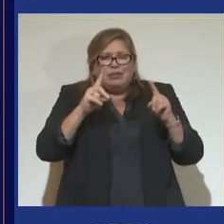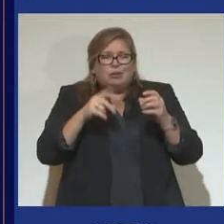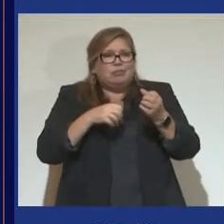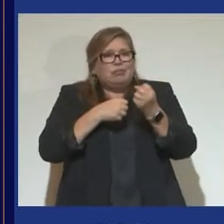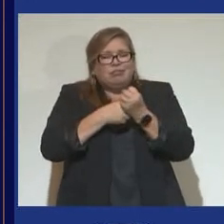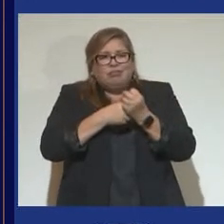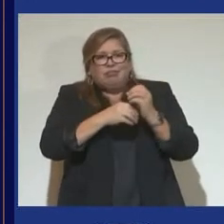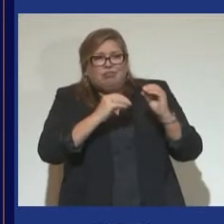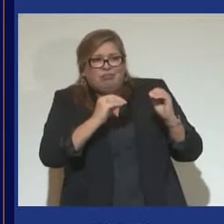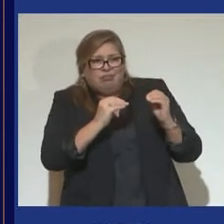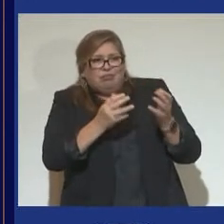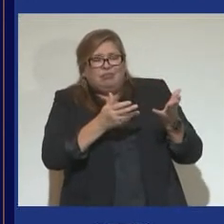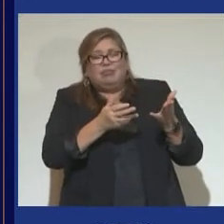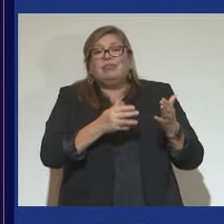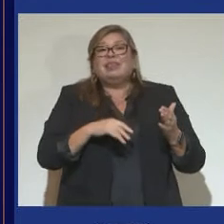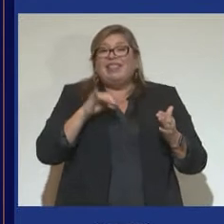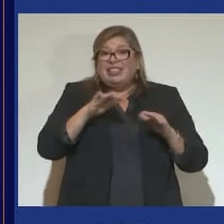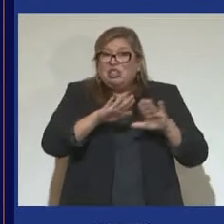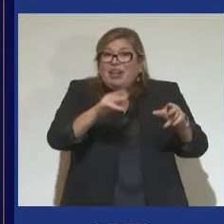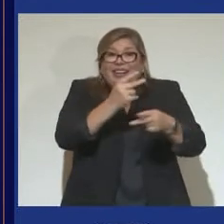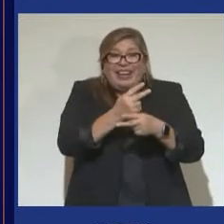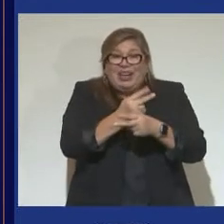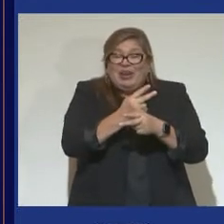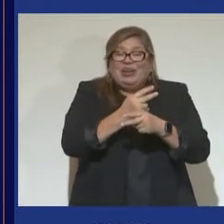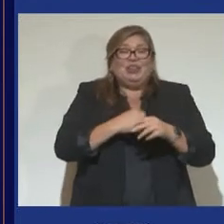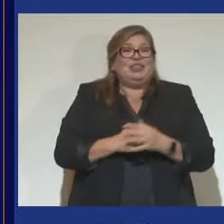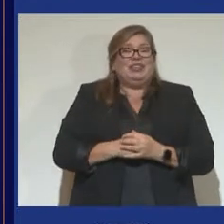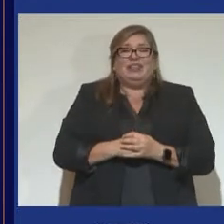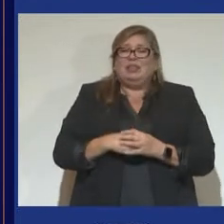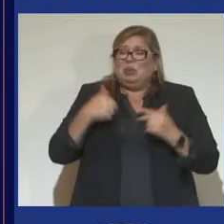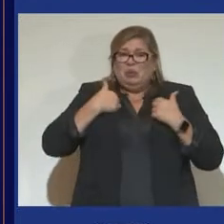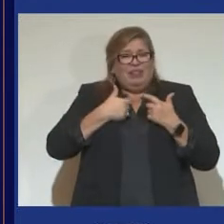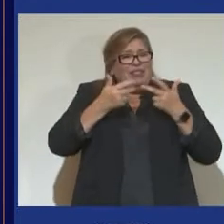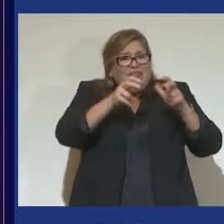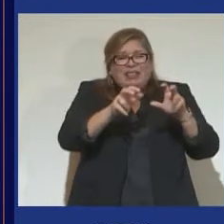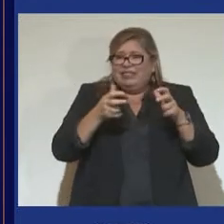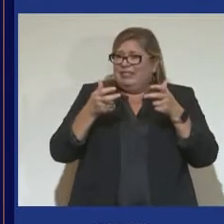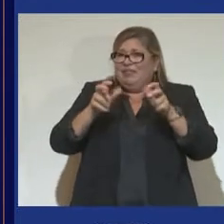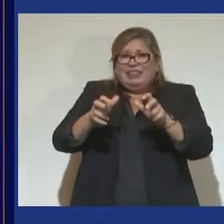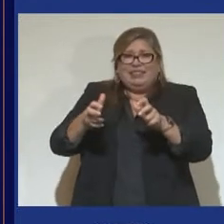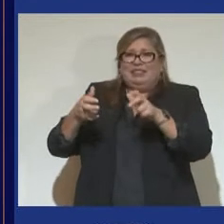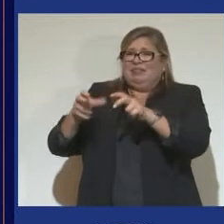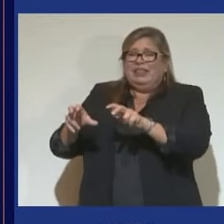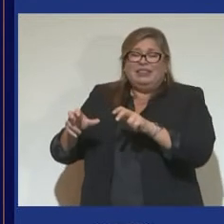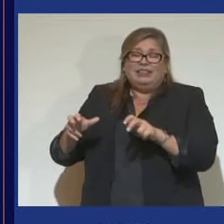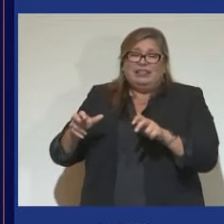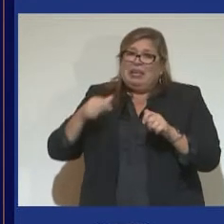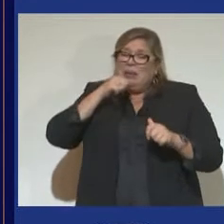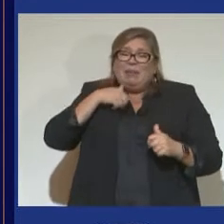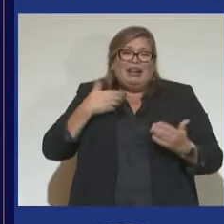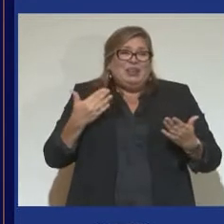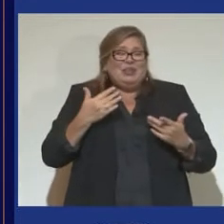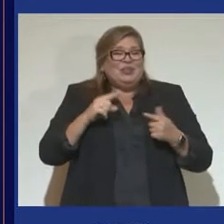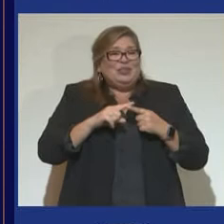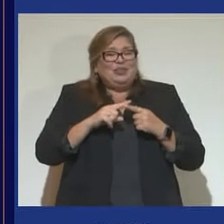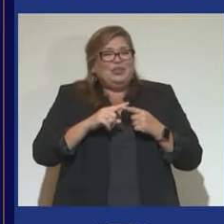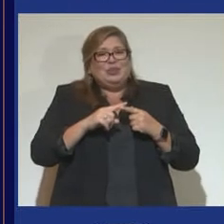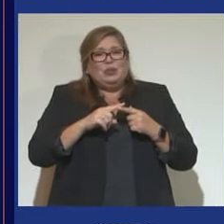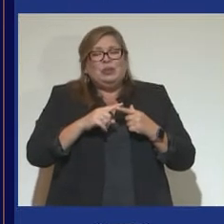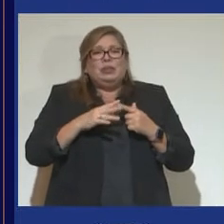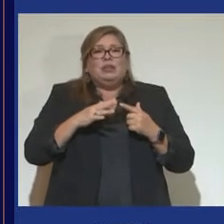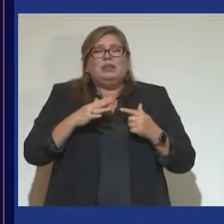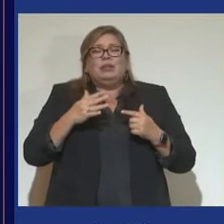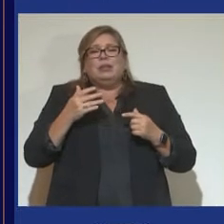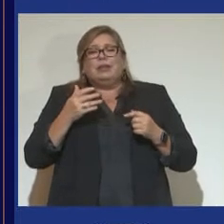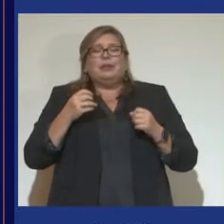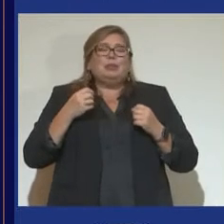educación de niños pequeños guarderías cuidado de niños discúlpeme pero yo estoy aquí no para proporcionarle